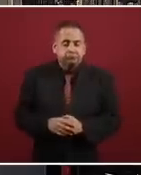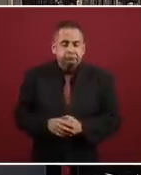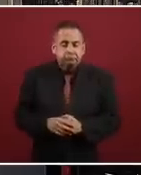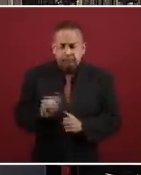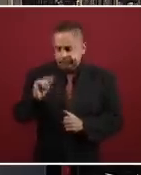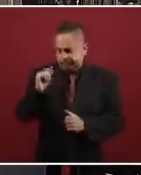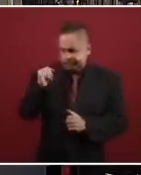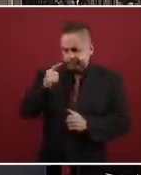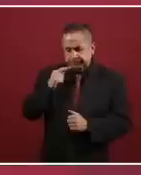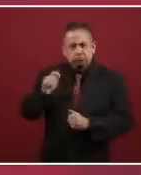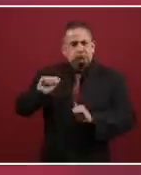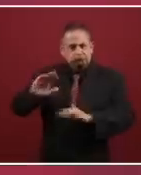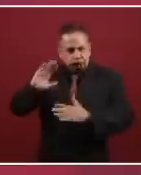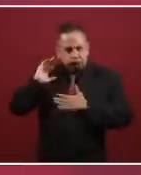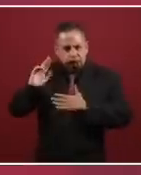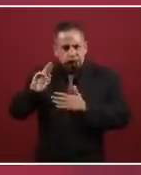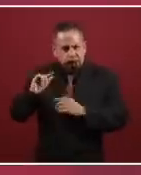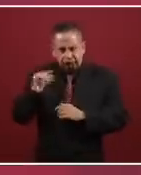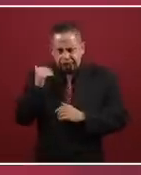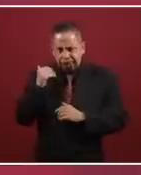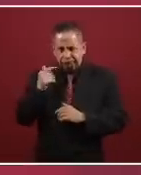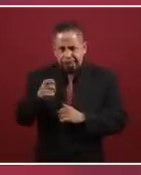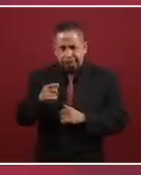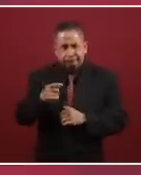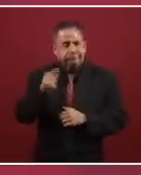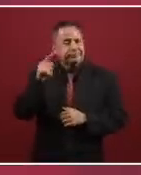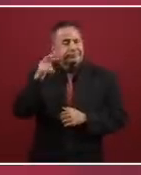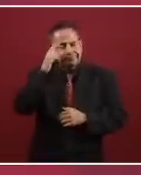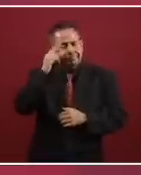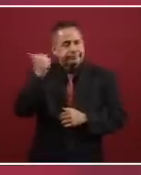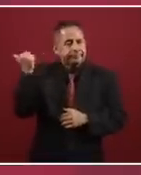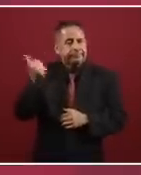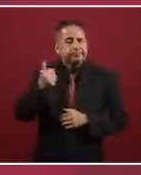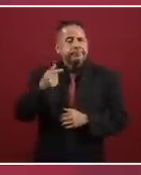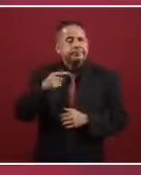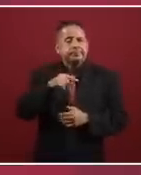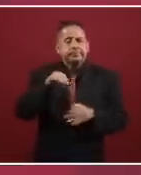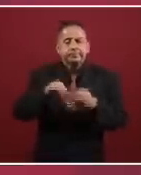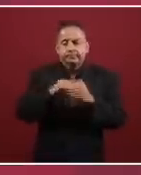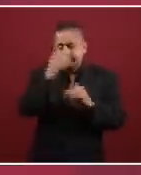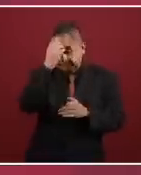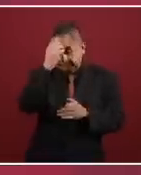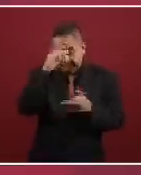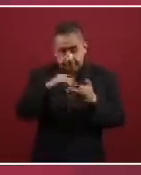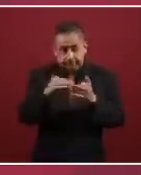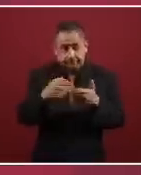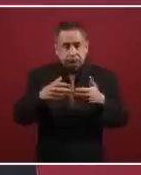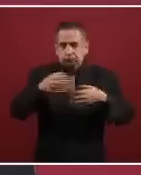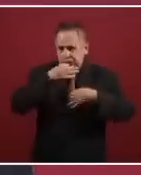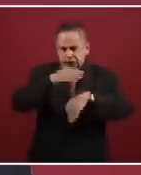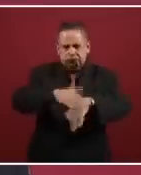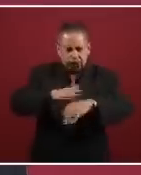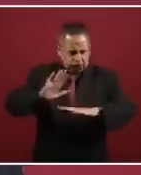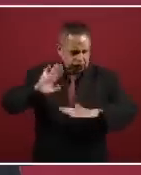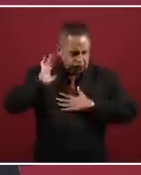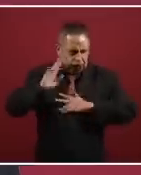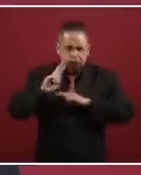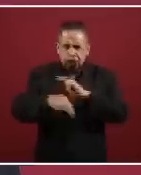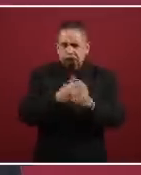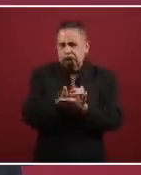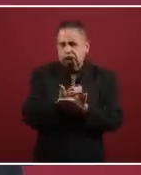acabo de hacer ese compromiso en el campo Marte. Van a ganar bien y van a tener todas las